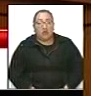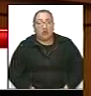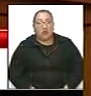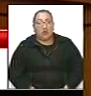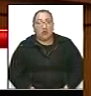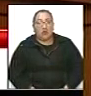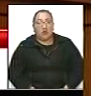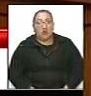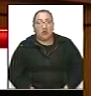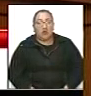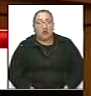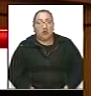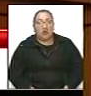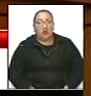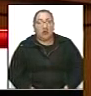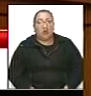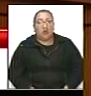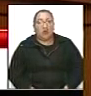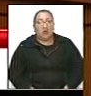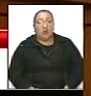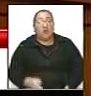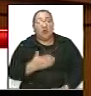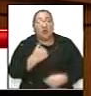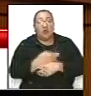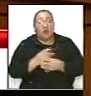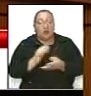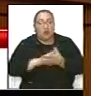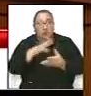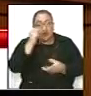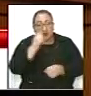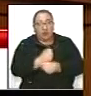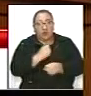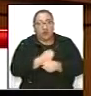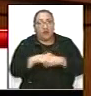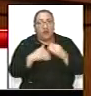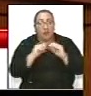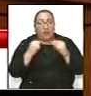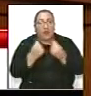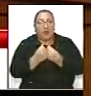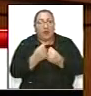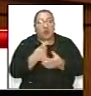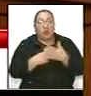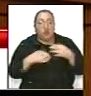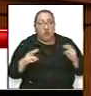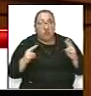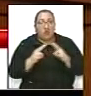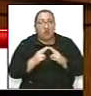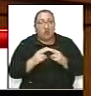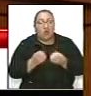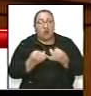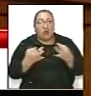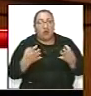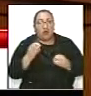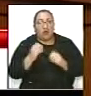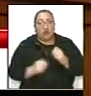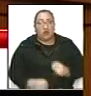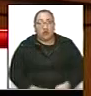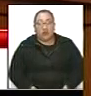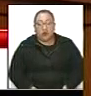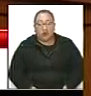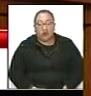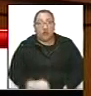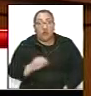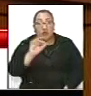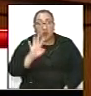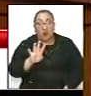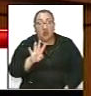niveles de logros de aprendizaje de los estudiantes con énfasis en los grupos en los que se encuentran las mayores brechas.